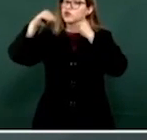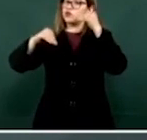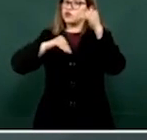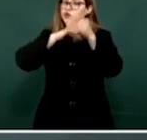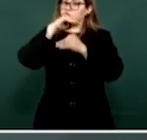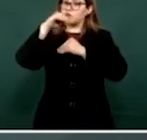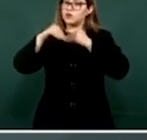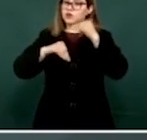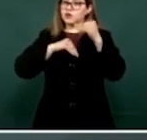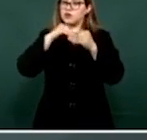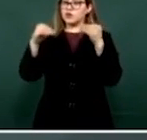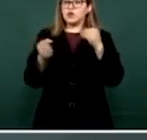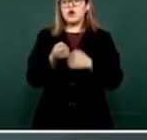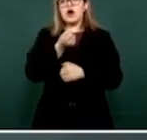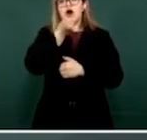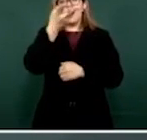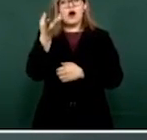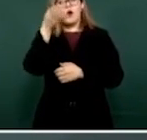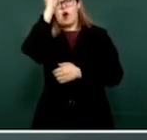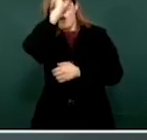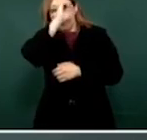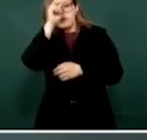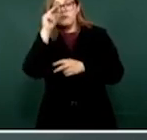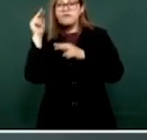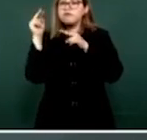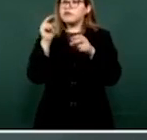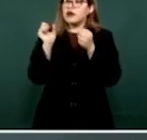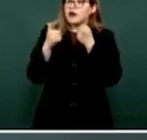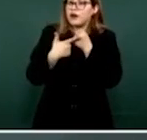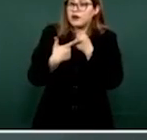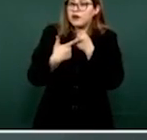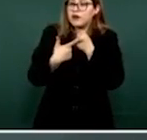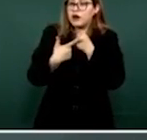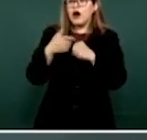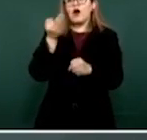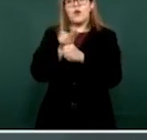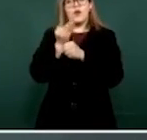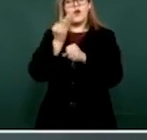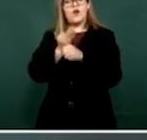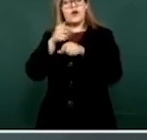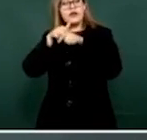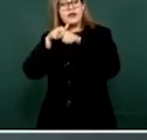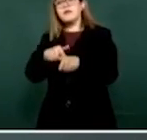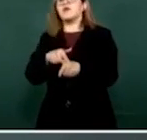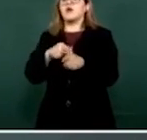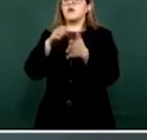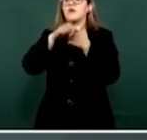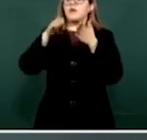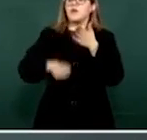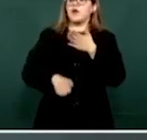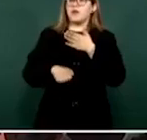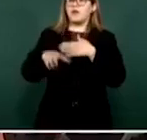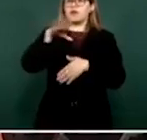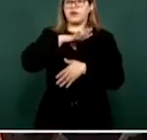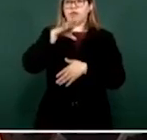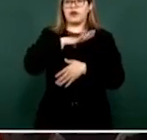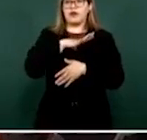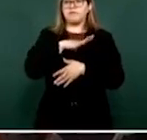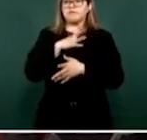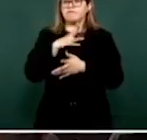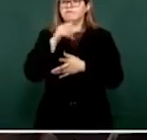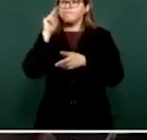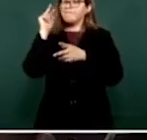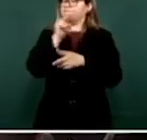totalmente cualquier observación. Y estamos en ese proceso. El hecho de que haya una